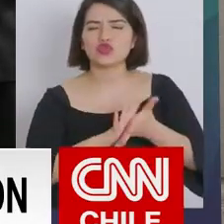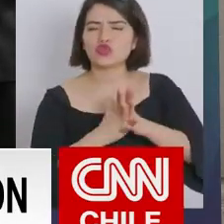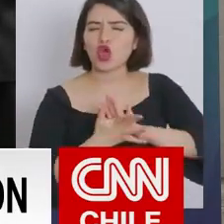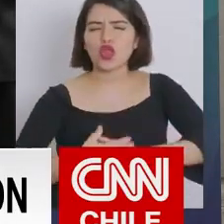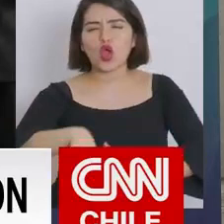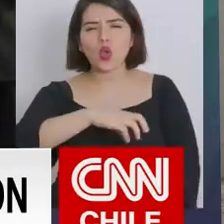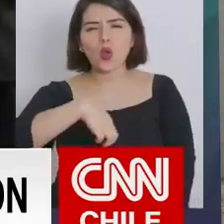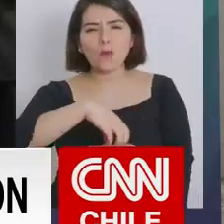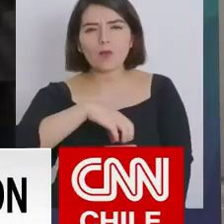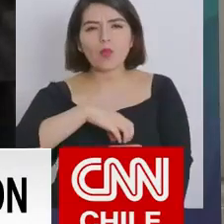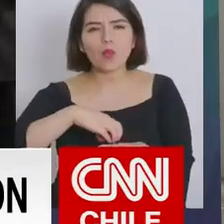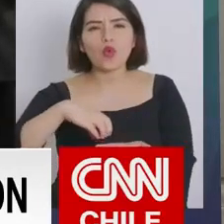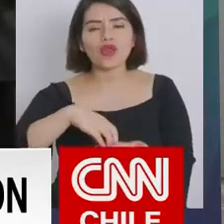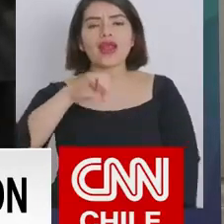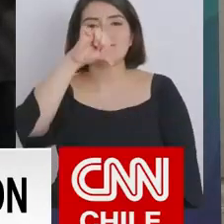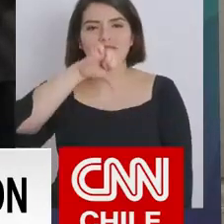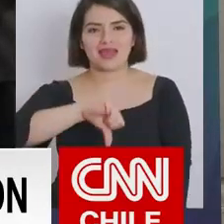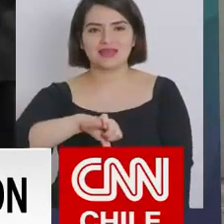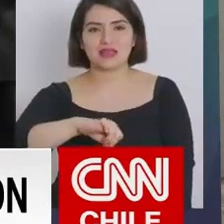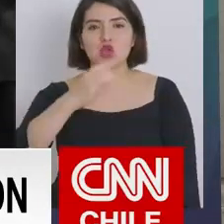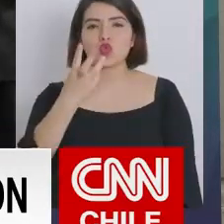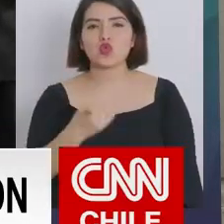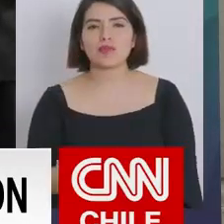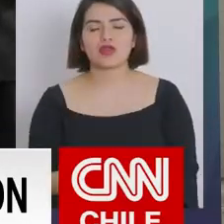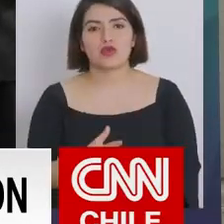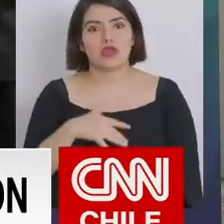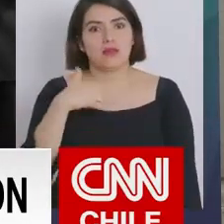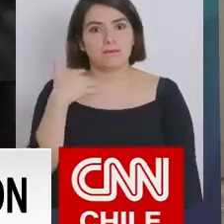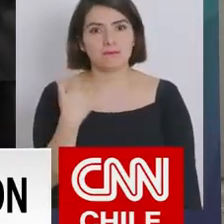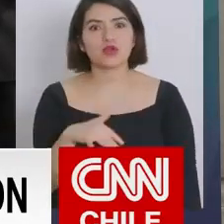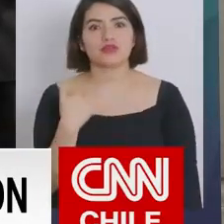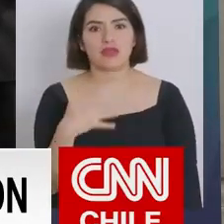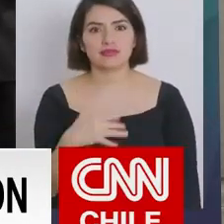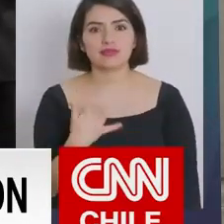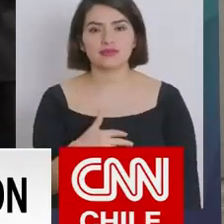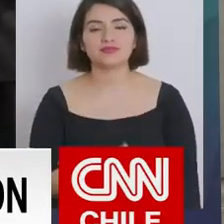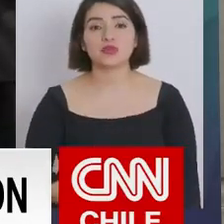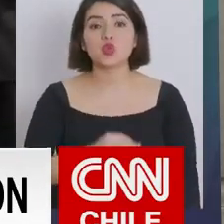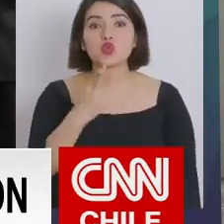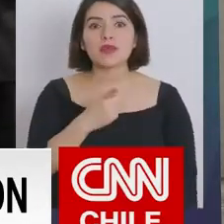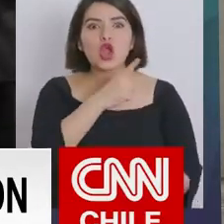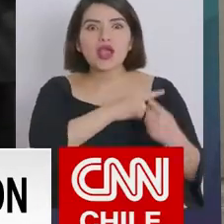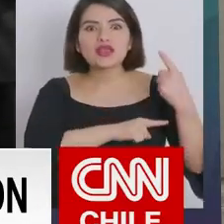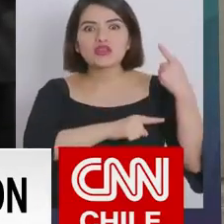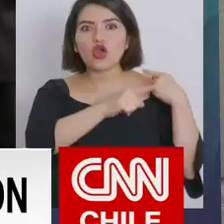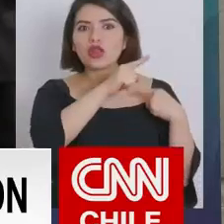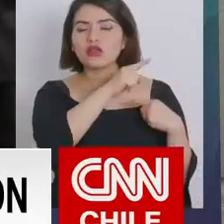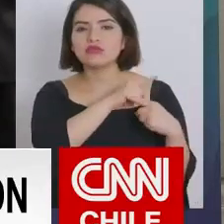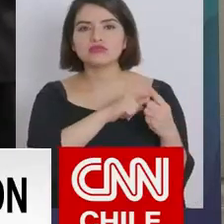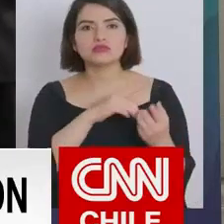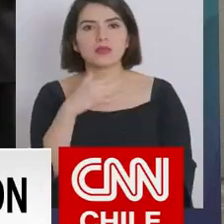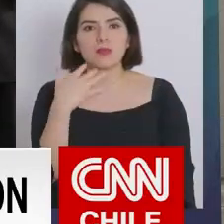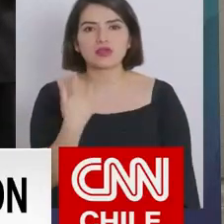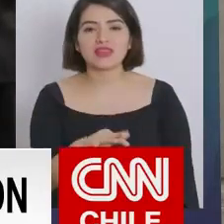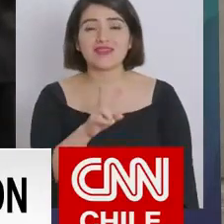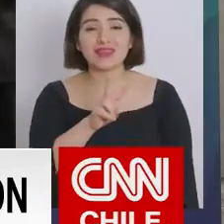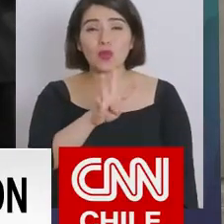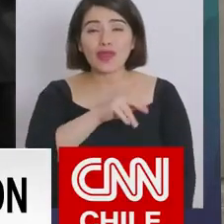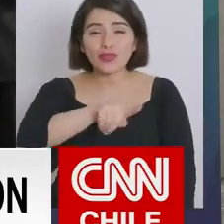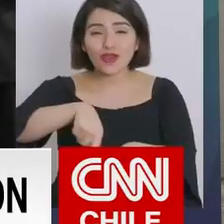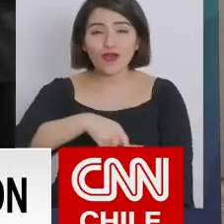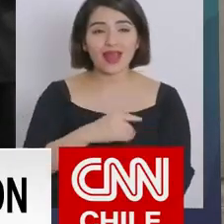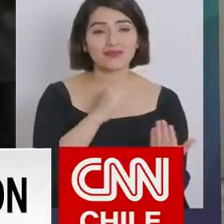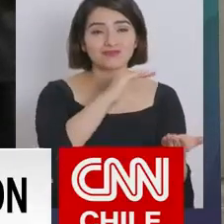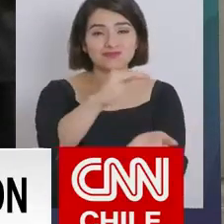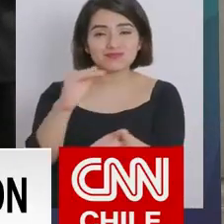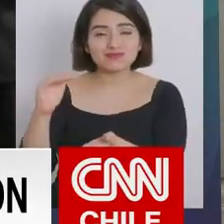de nuestro país. Eso es un número tremendamente importante y es un número histórico que en 24 horas hayamos entregado